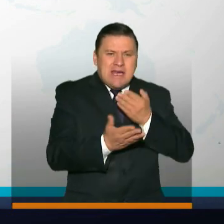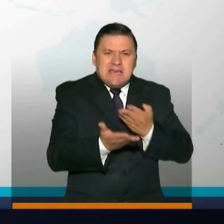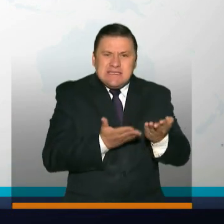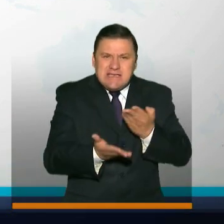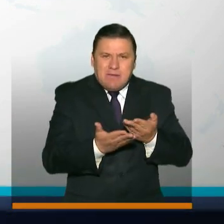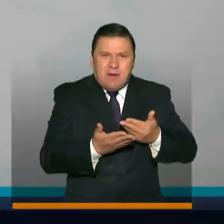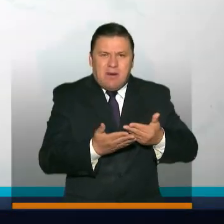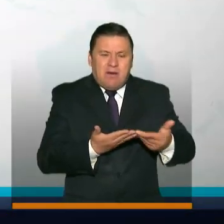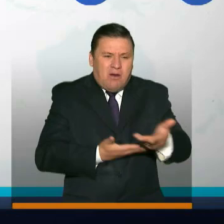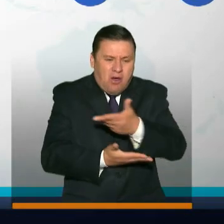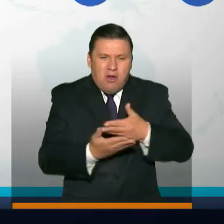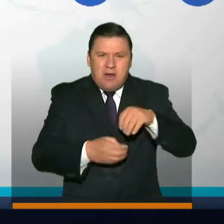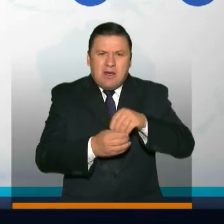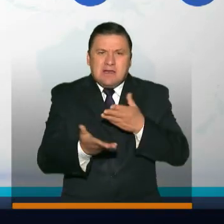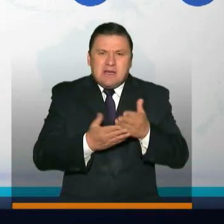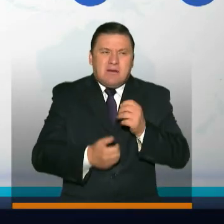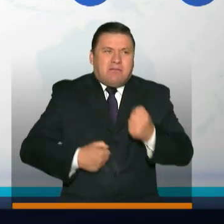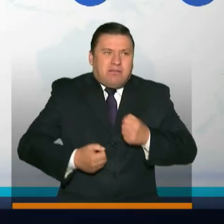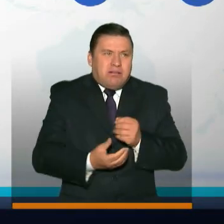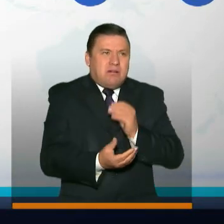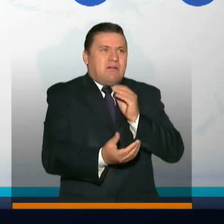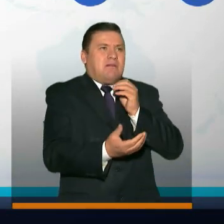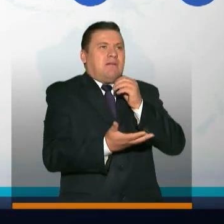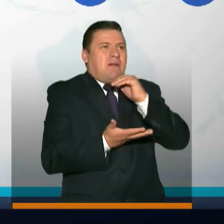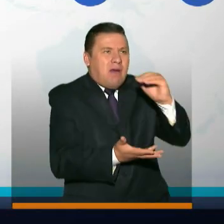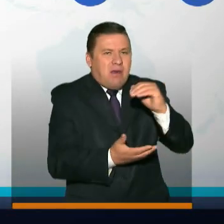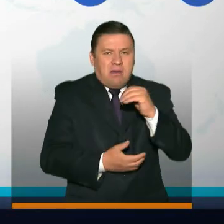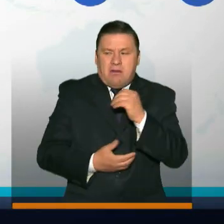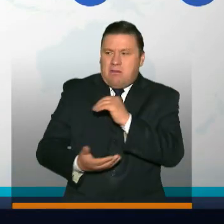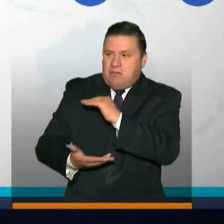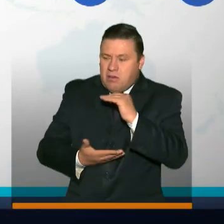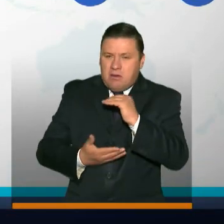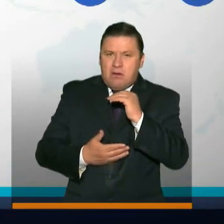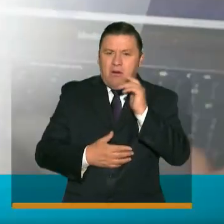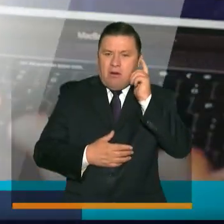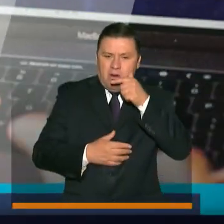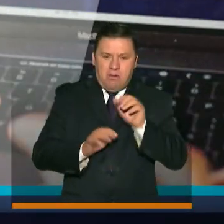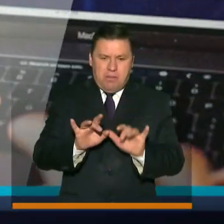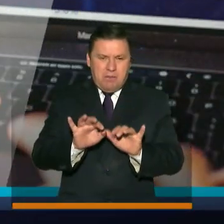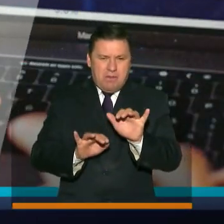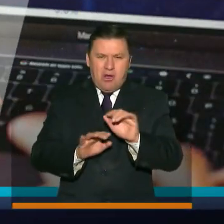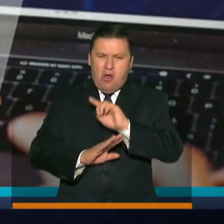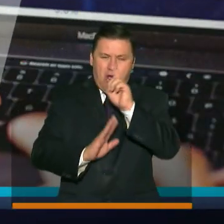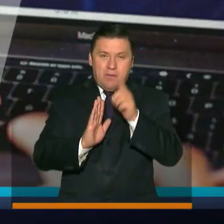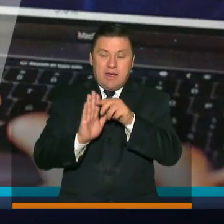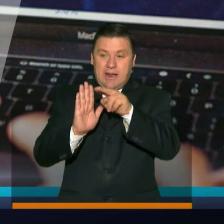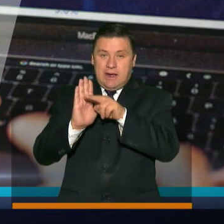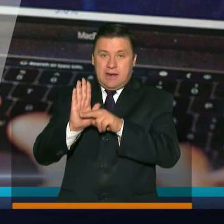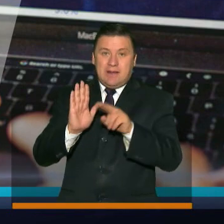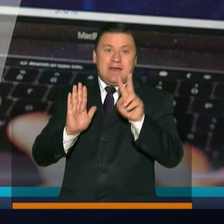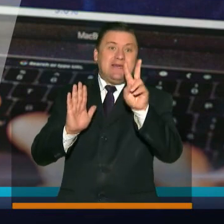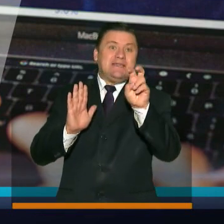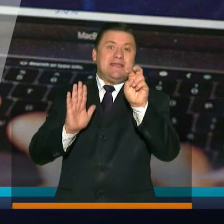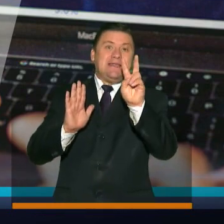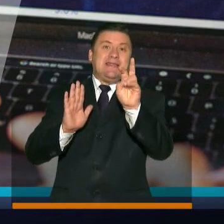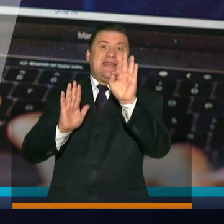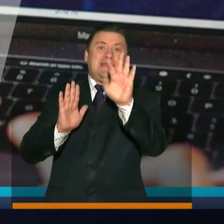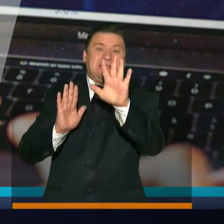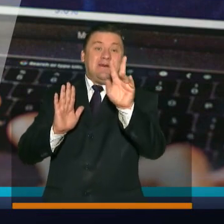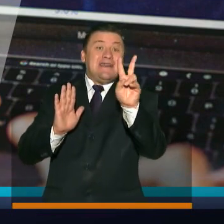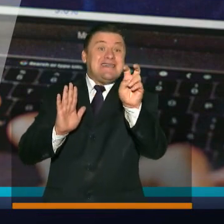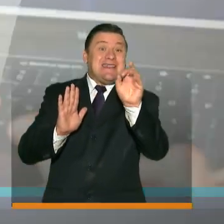servicios compartidos, servicios domiciliarios, mensajería y plataformas digitales. La resolución 735 indica